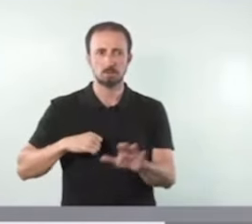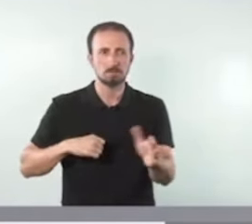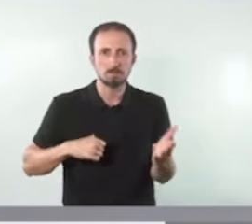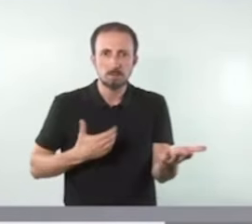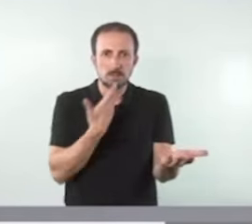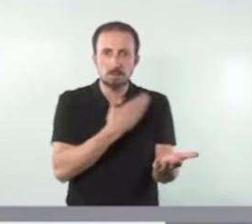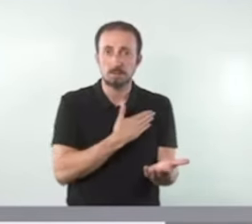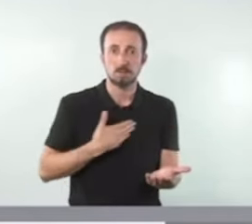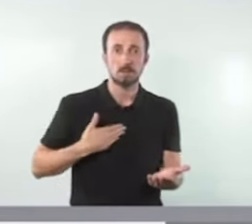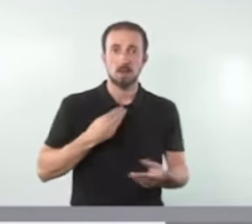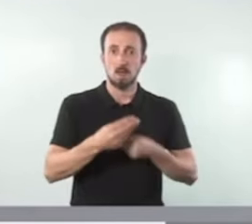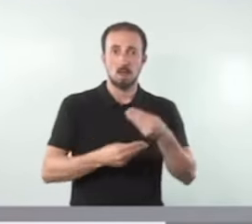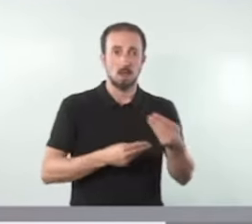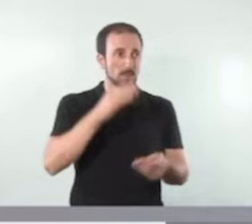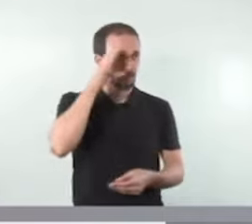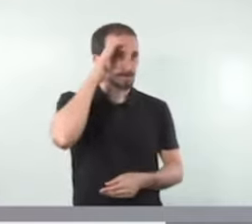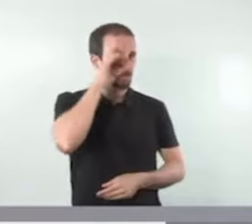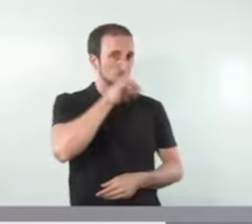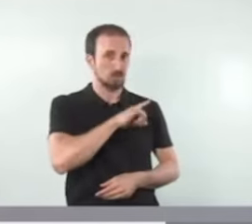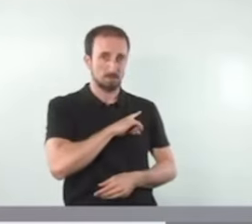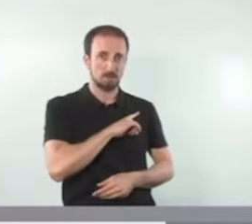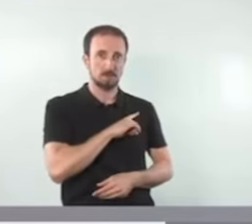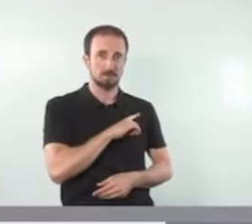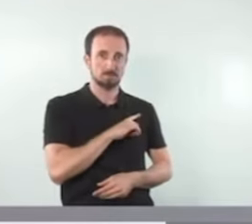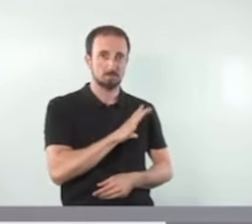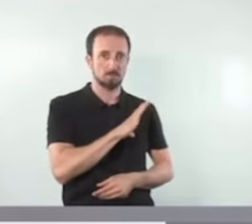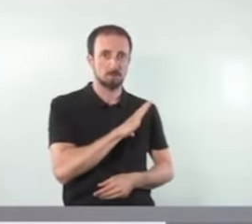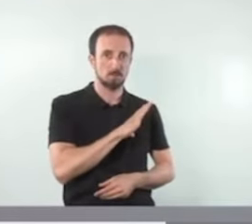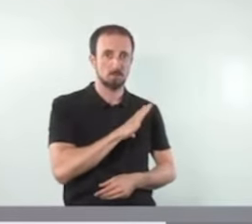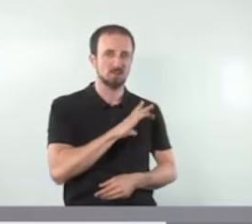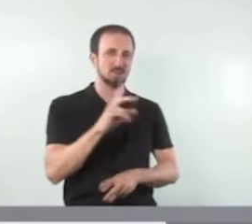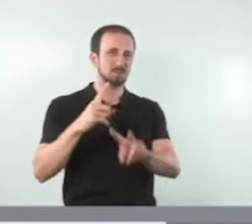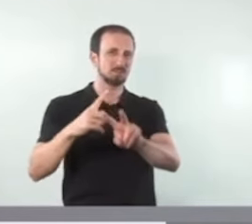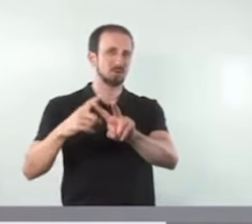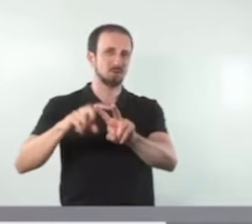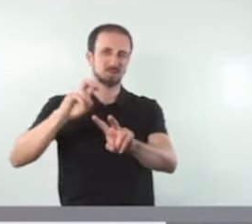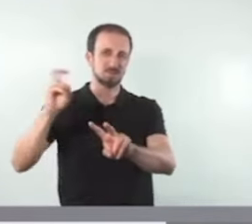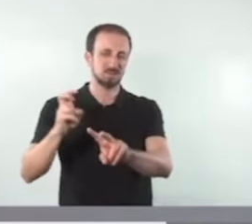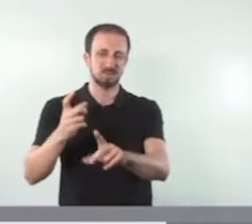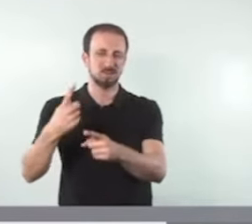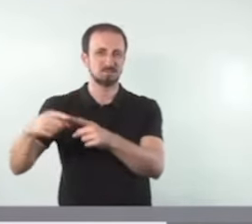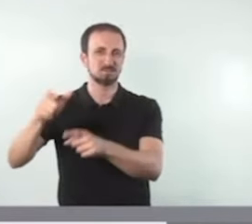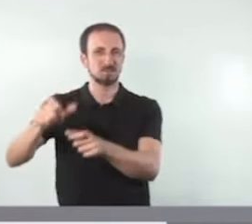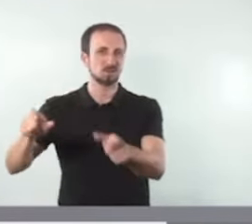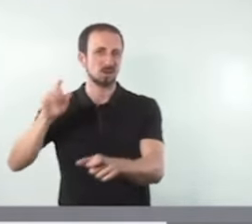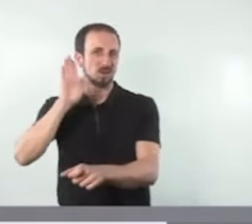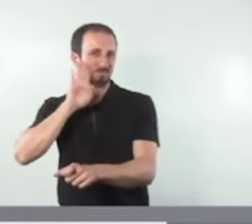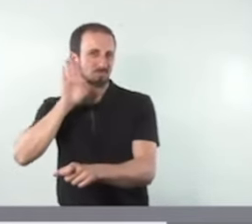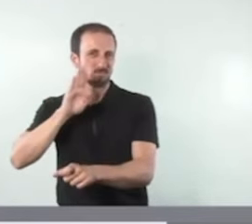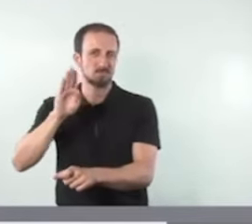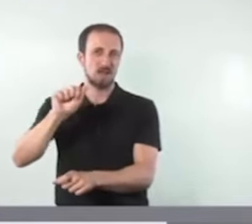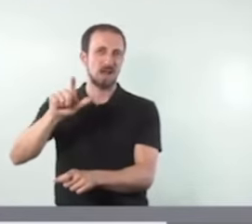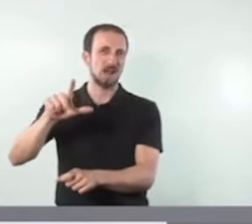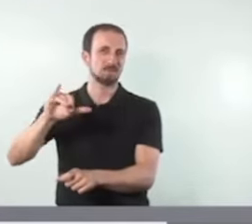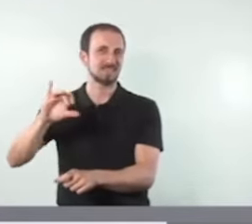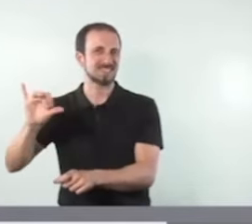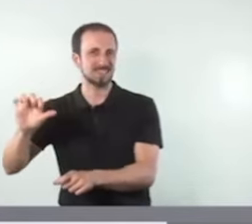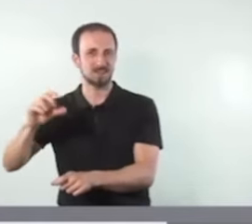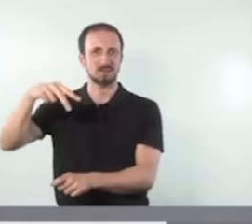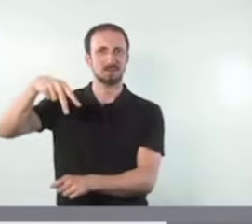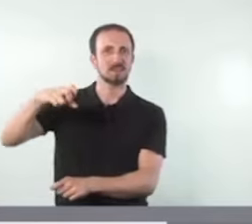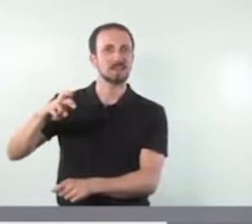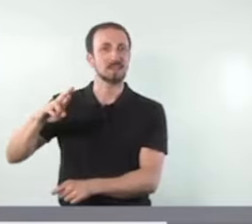verdad hacerme caso y soltarle la mano a todas esas cloacas al alvise al negre por favor